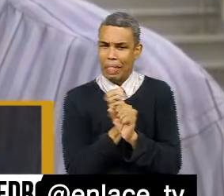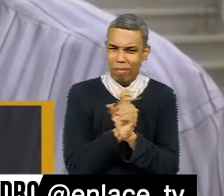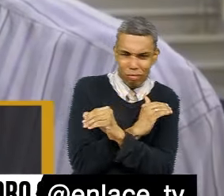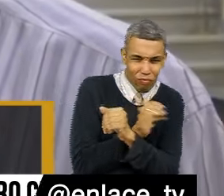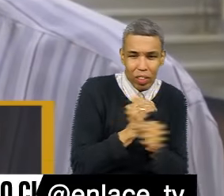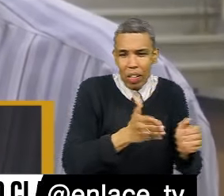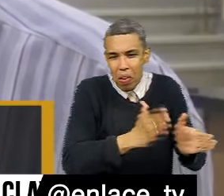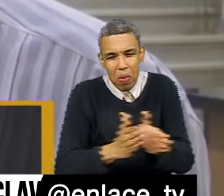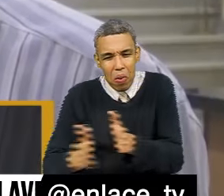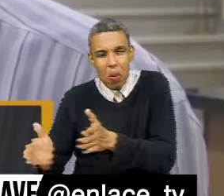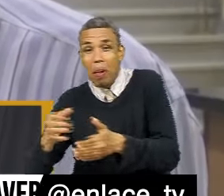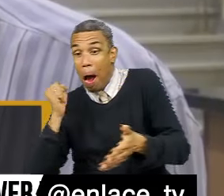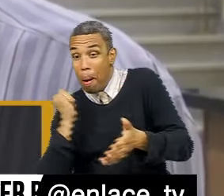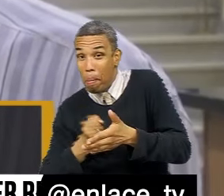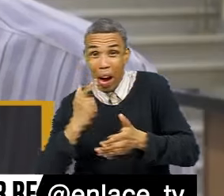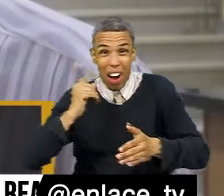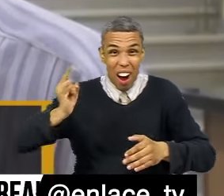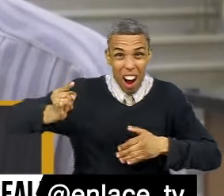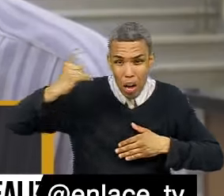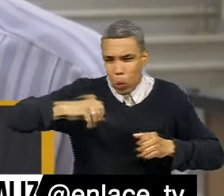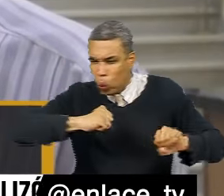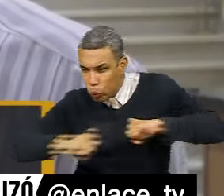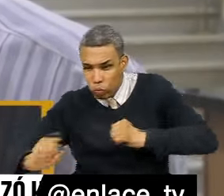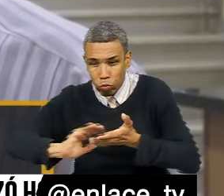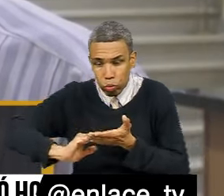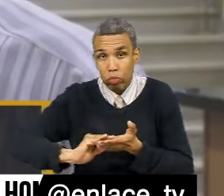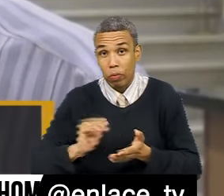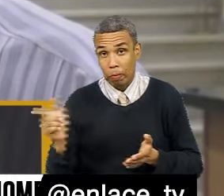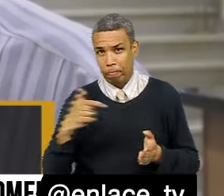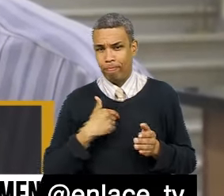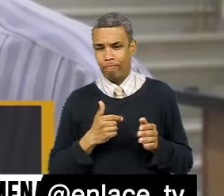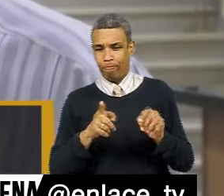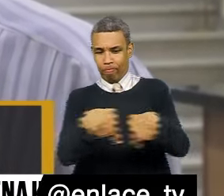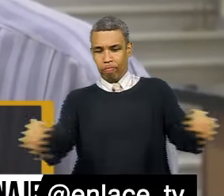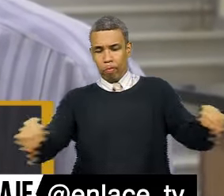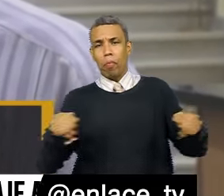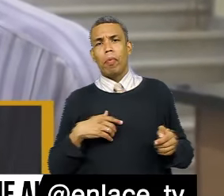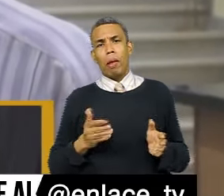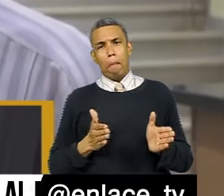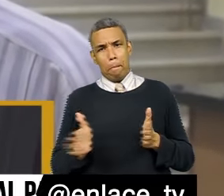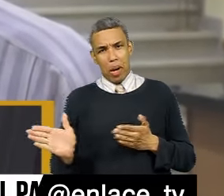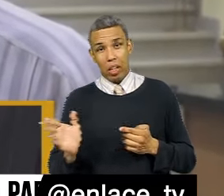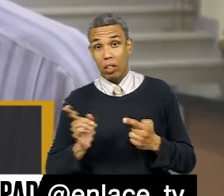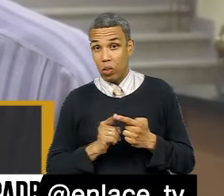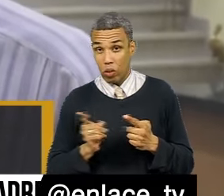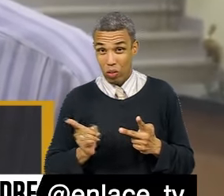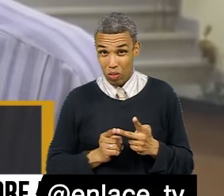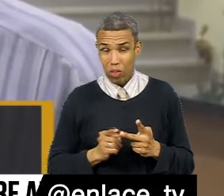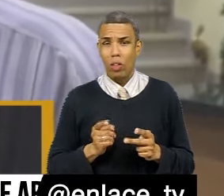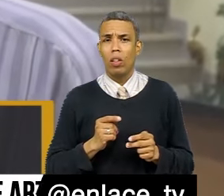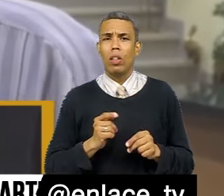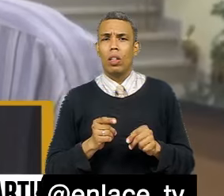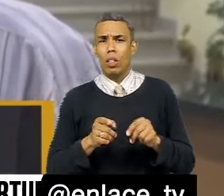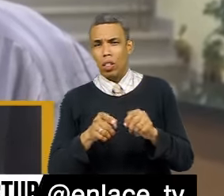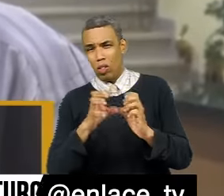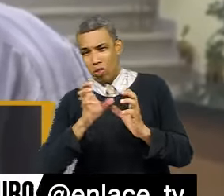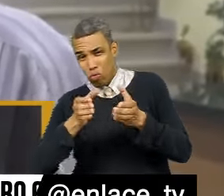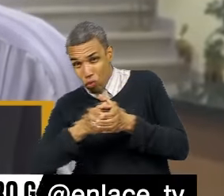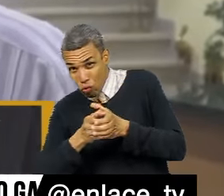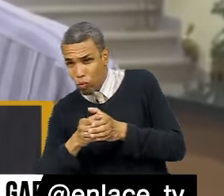que hacer algo a nivel de la oficina de planeación, obras públicas, el tránsito. Luego la Secretaría